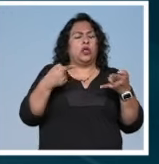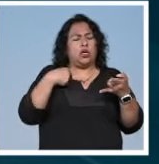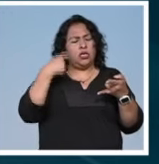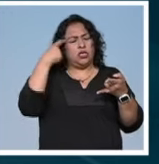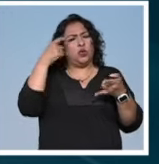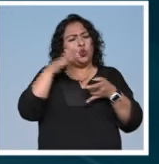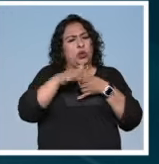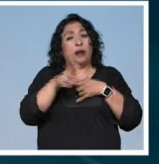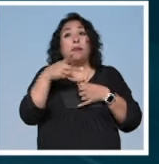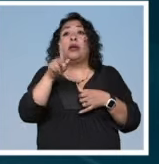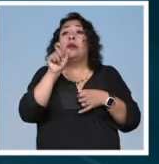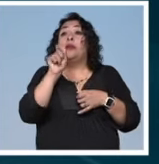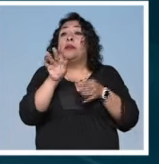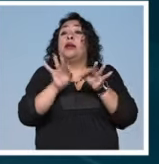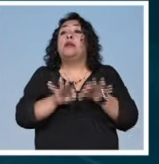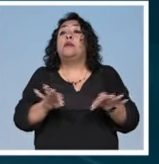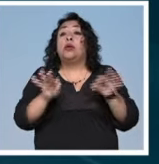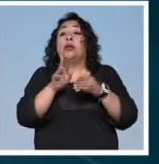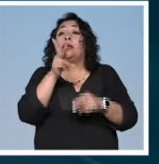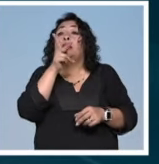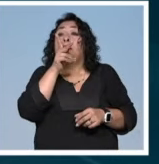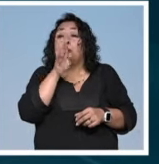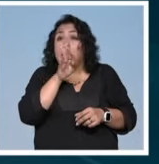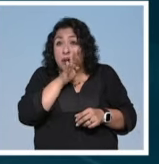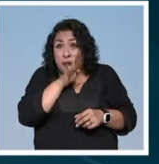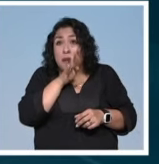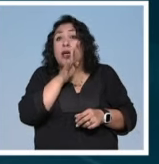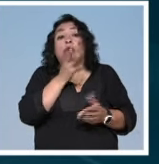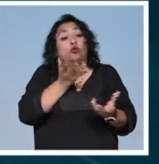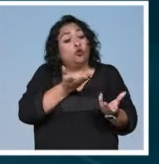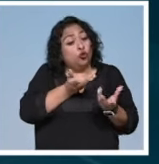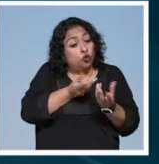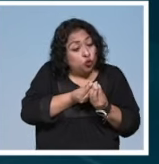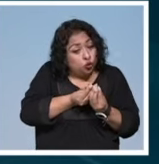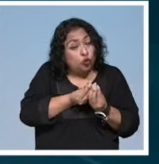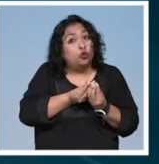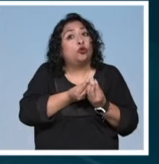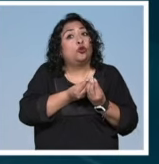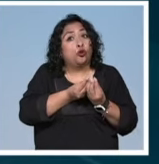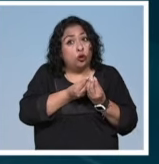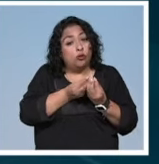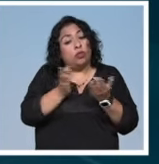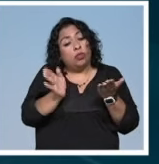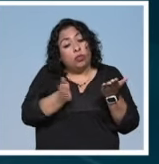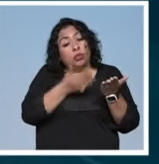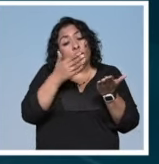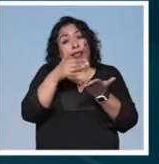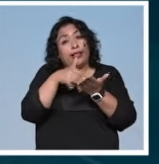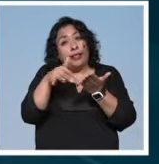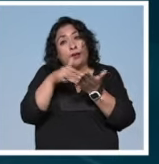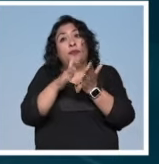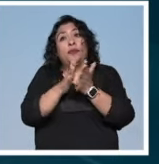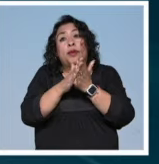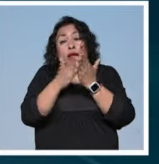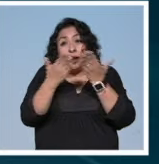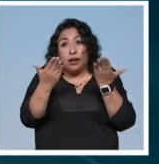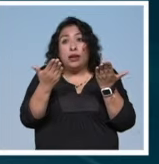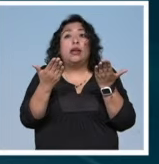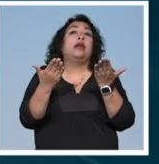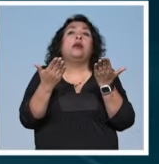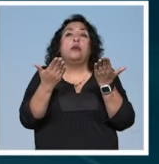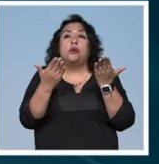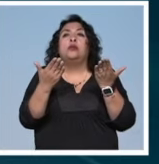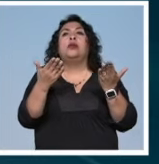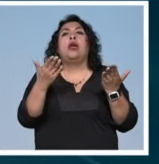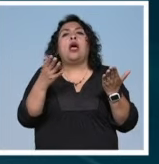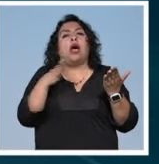también es muy importante que los papás se acerquen con ellos en la lectura de estos libros, porque va a ser que